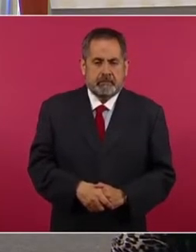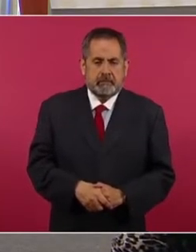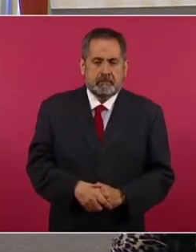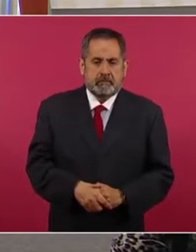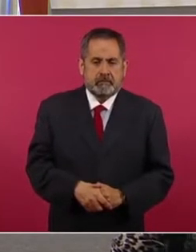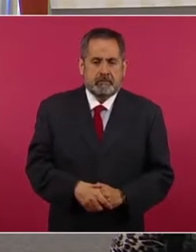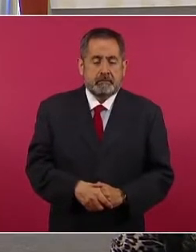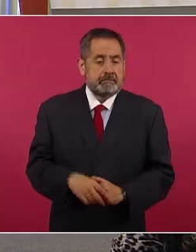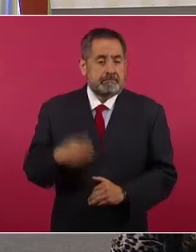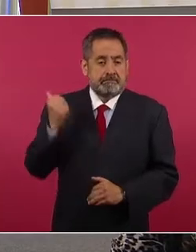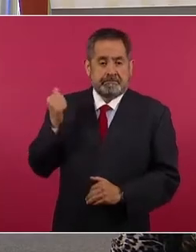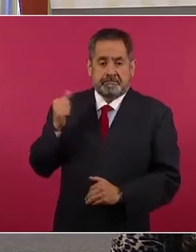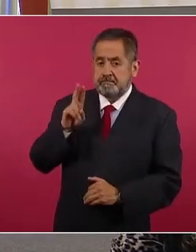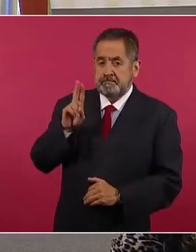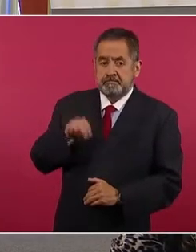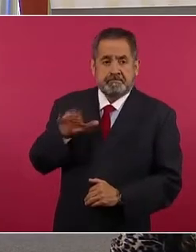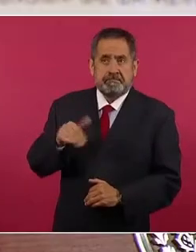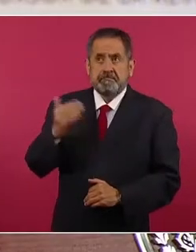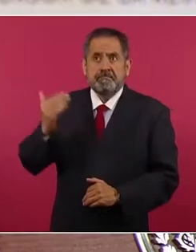Esto nunca